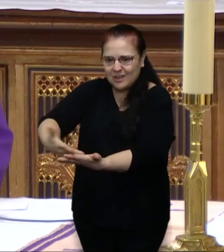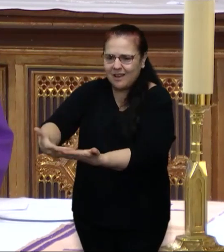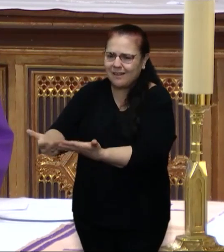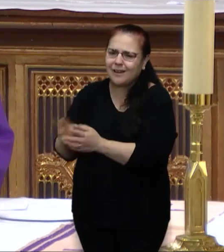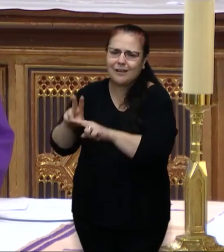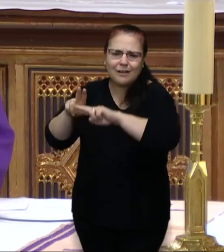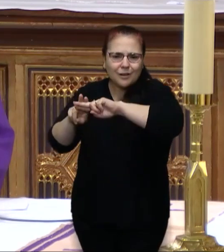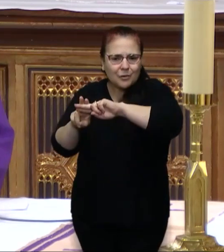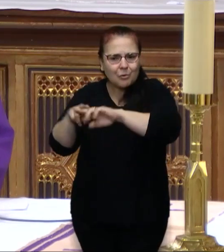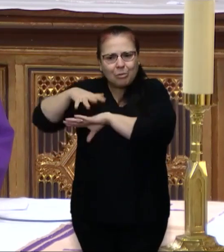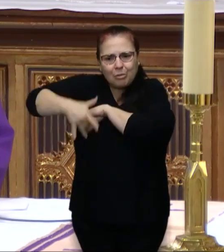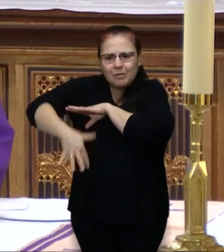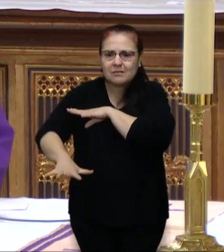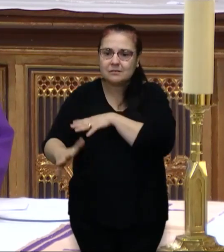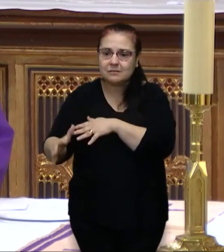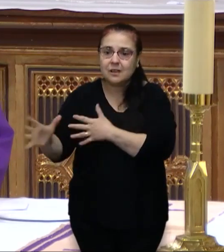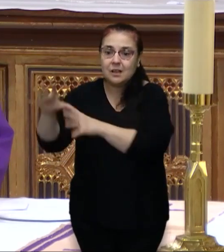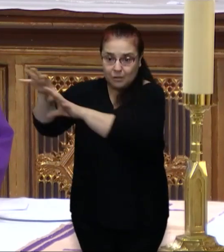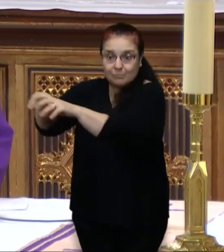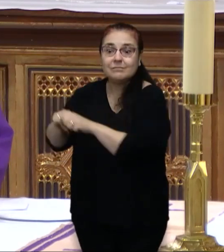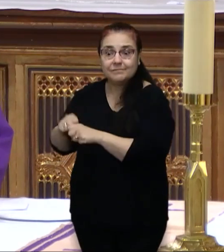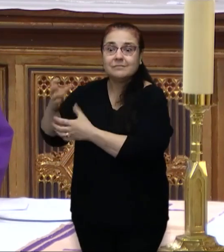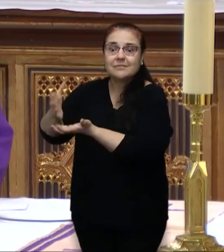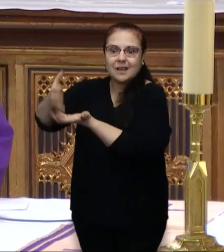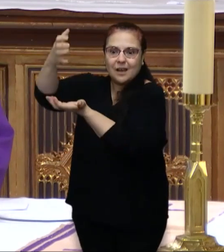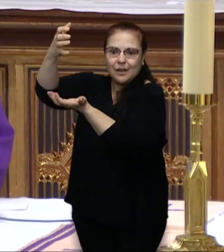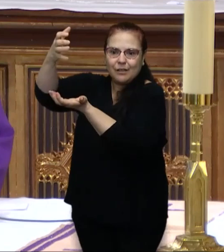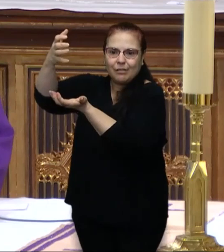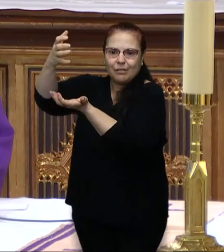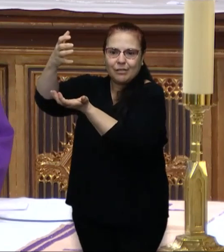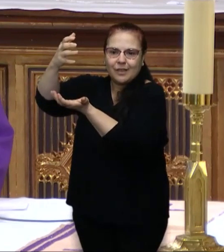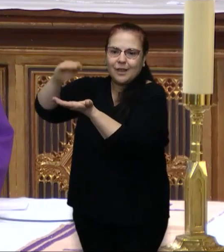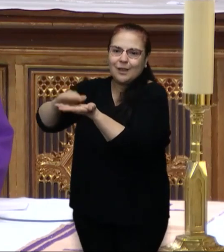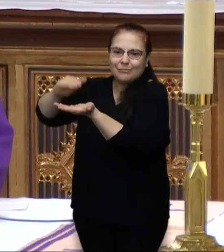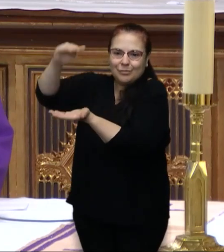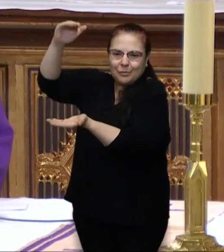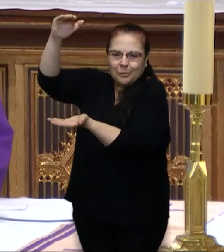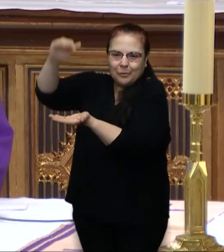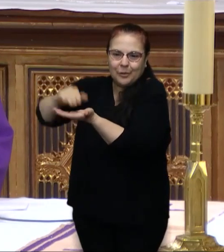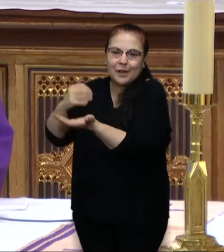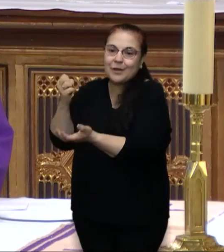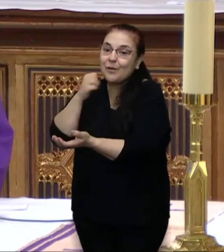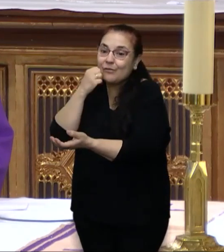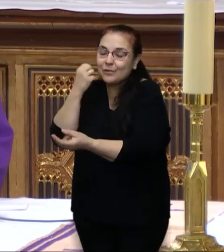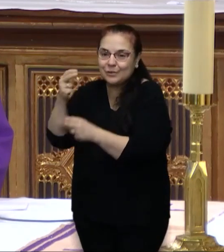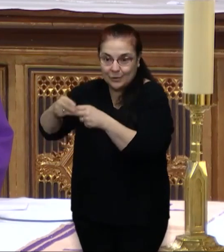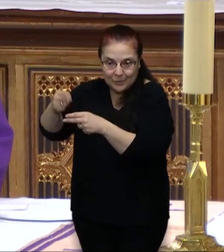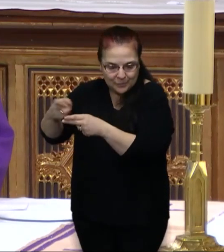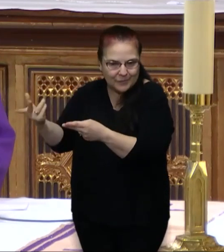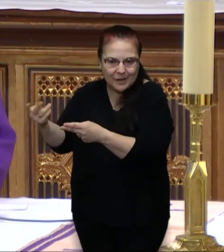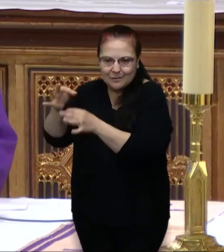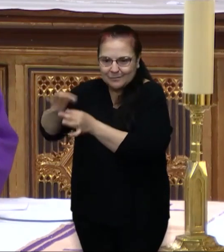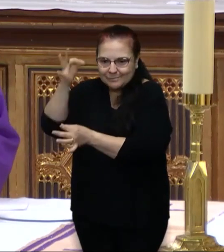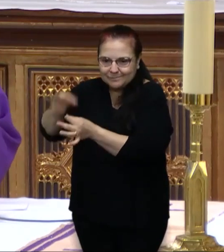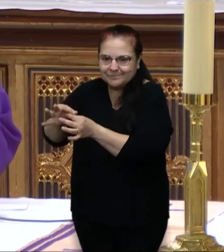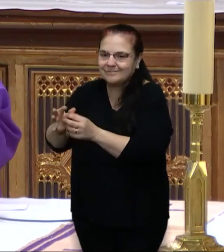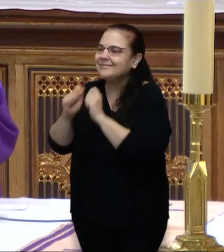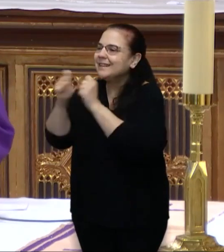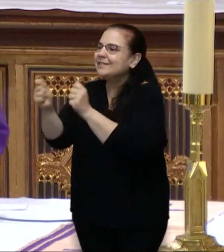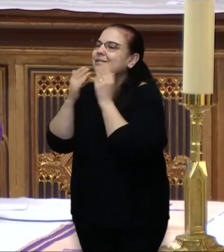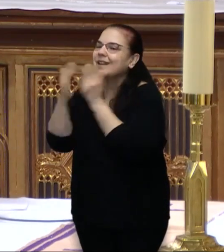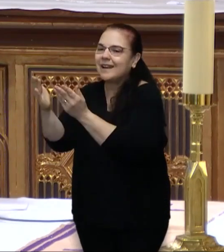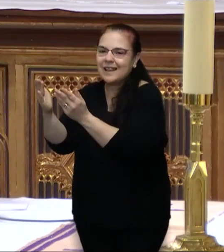cruz, tomó el cáliz lleno del fruto de la vid y, dándote gracias de nuevo, lo pasó a sus